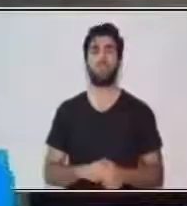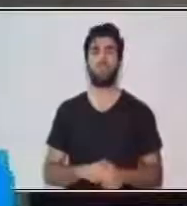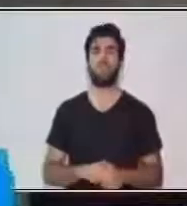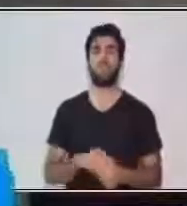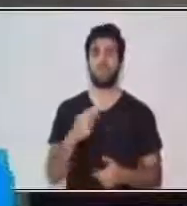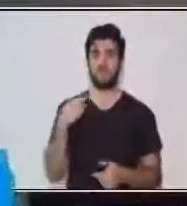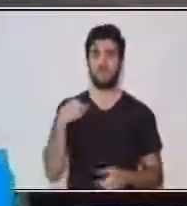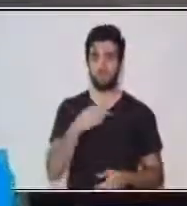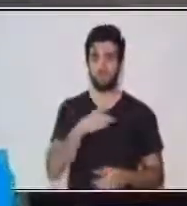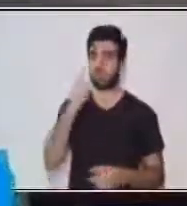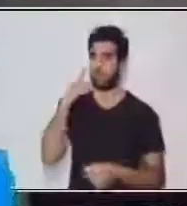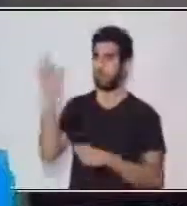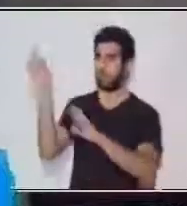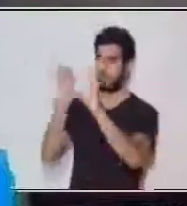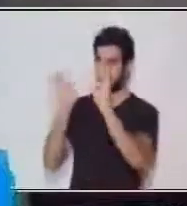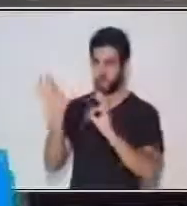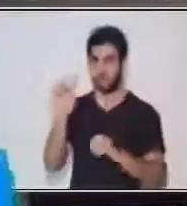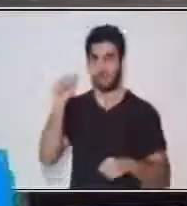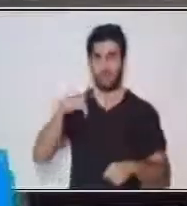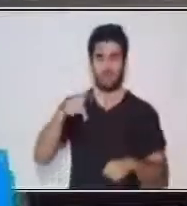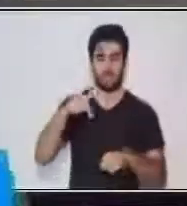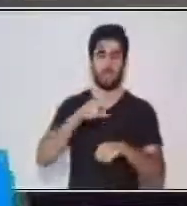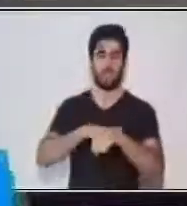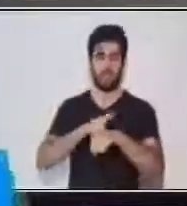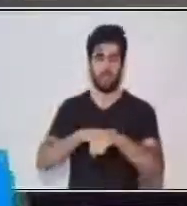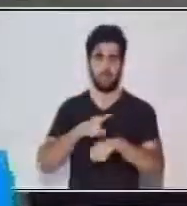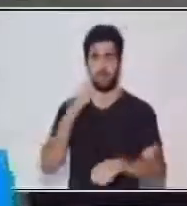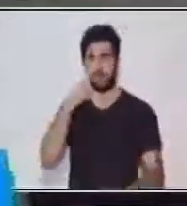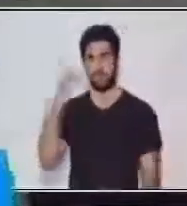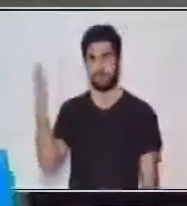Vamos a definirlo en este momento.